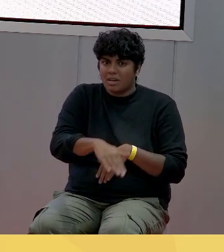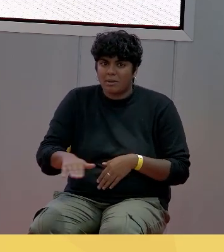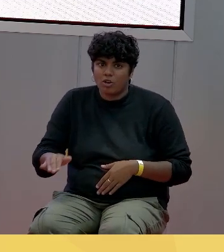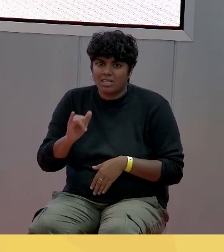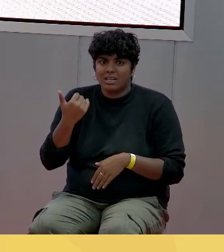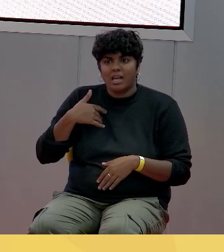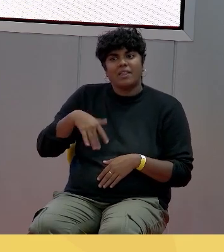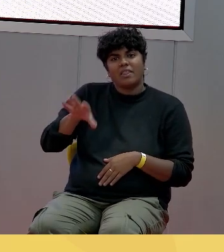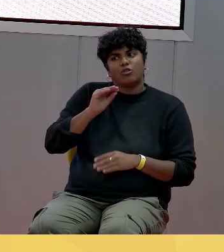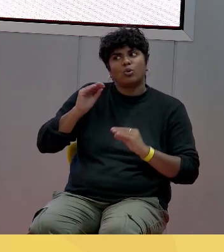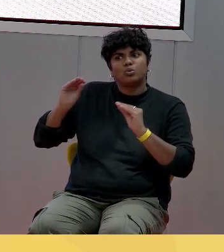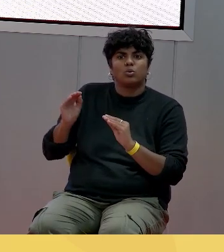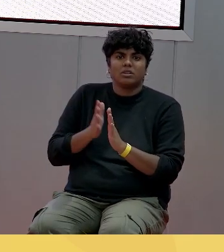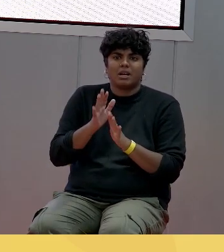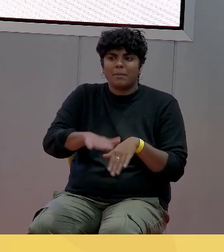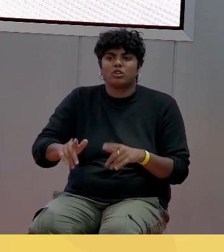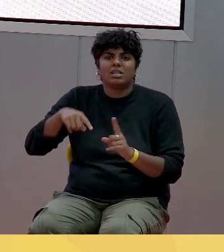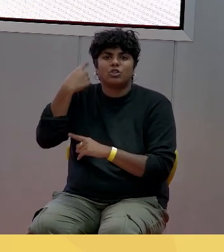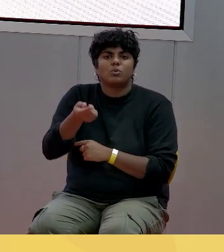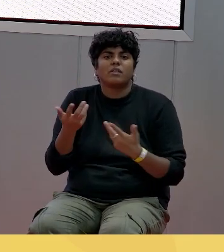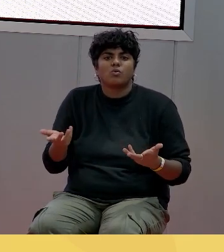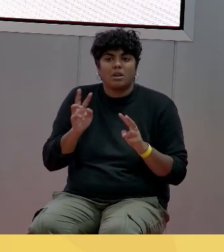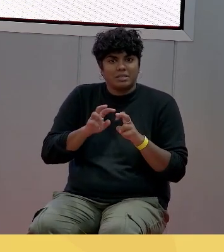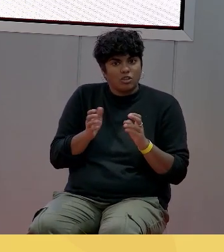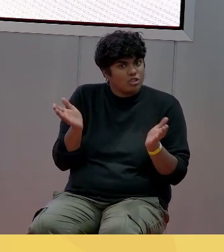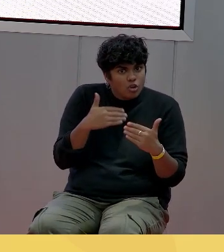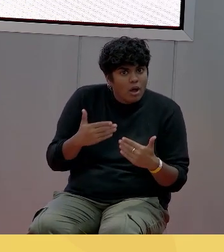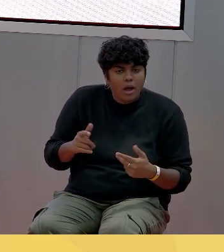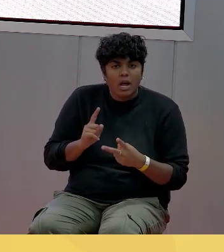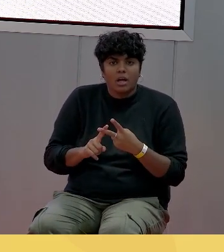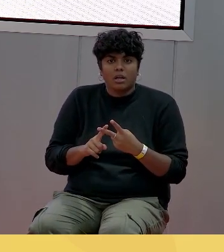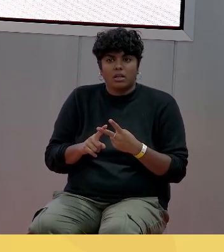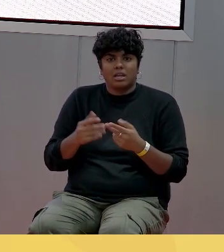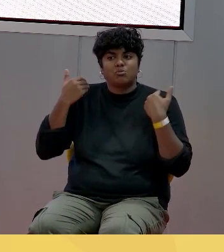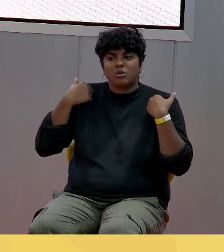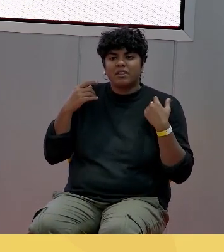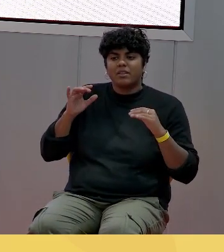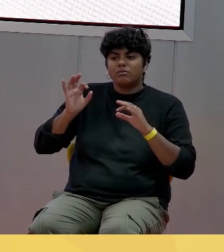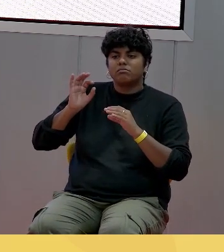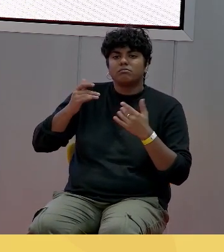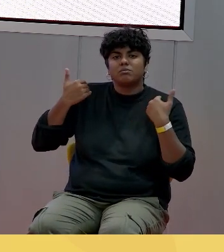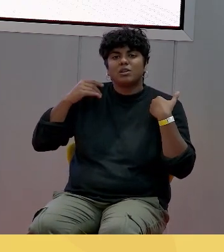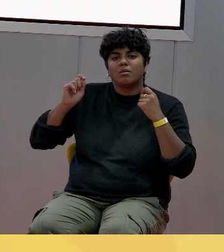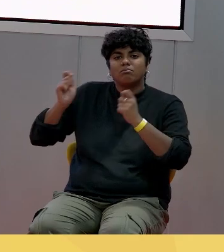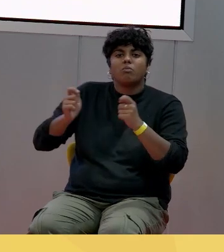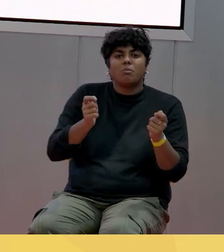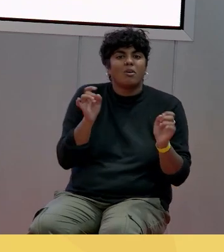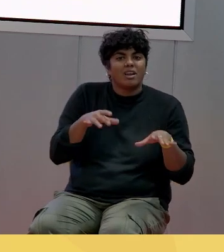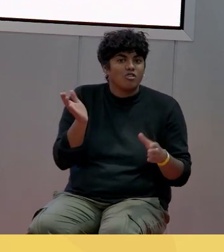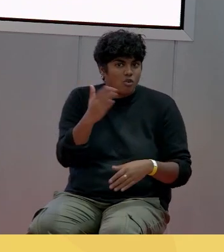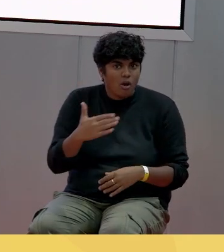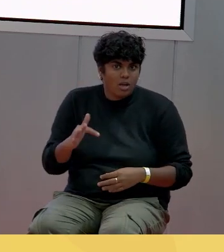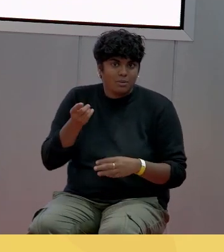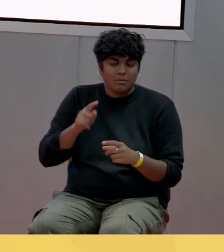¿qué va a pasar con todas estas personas? No va a haber consecuencias, no va a haber investigaciones, no va a haber depuración de responsabilidades. Yo creo que a lo mejor eso tendría incluso